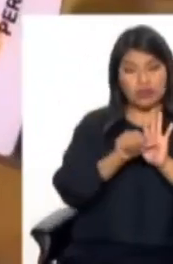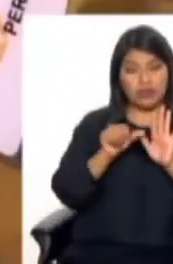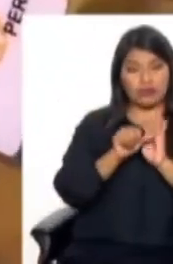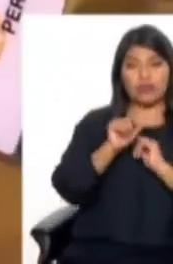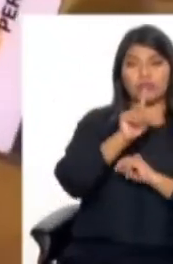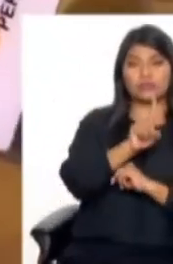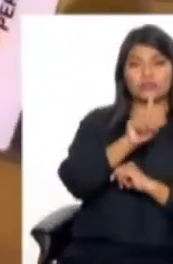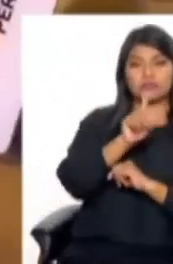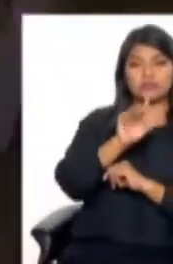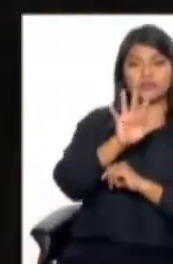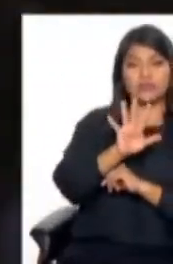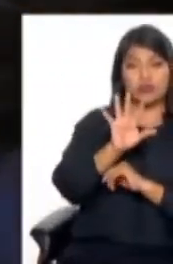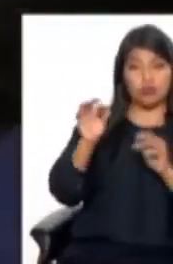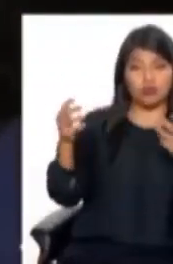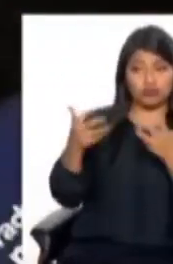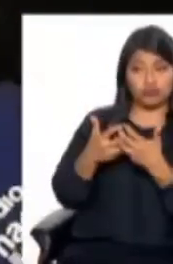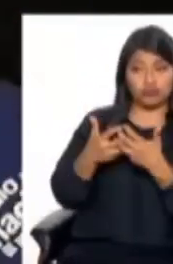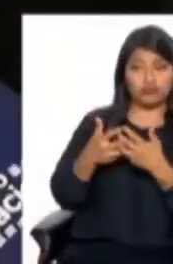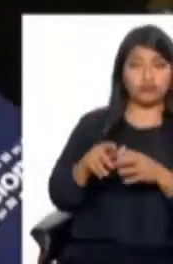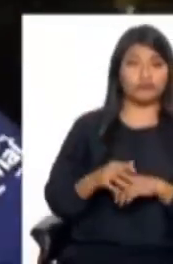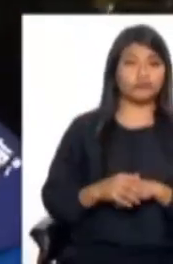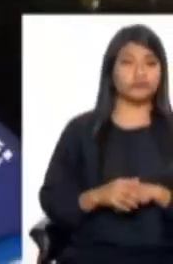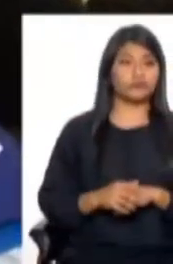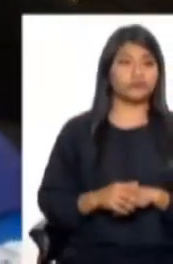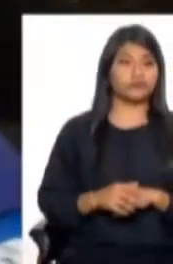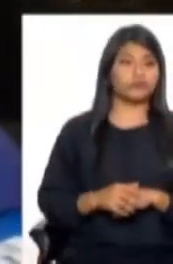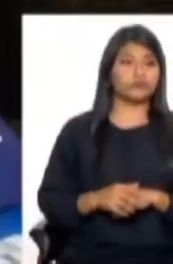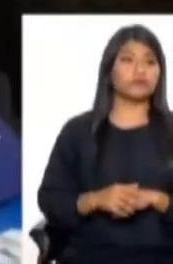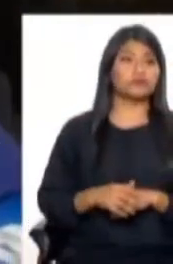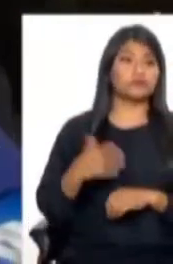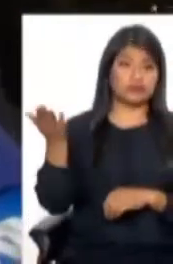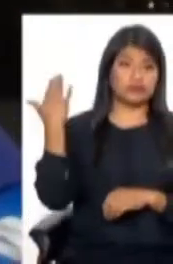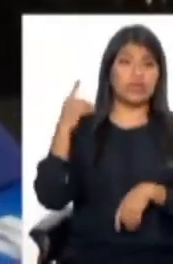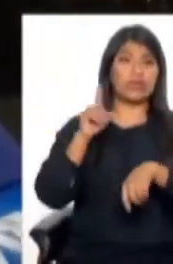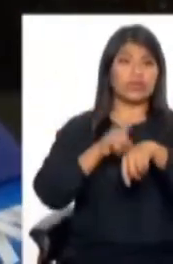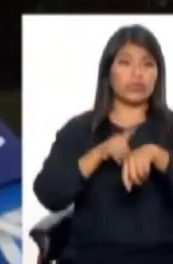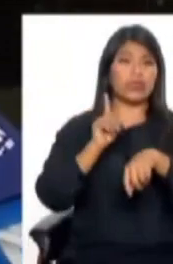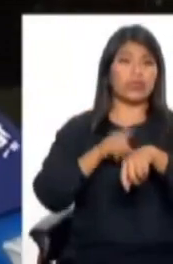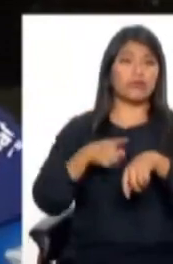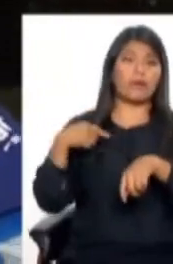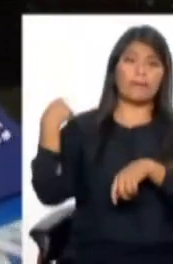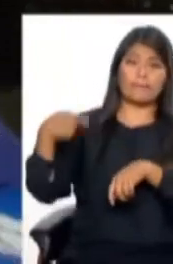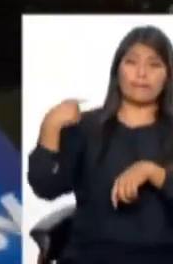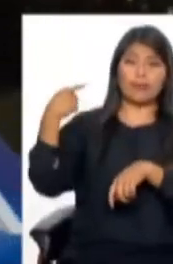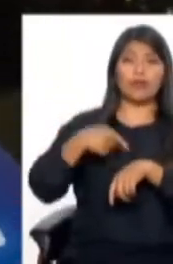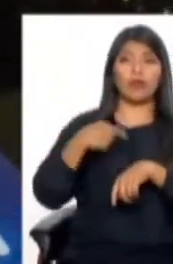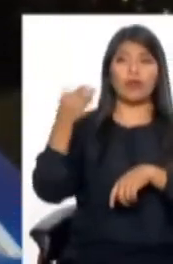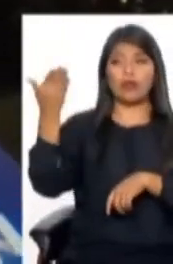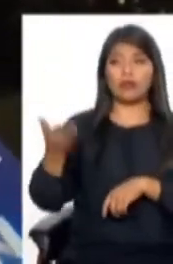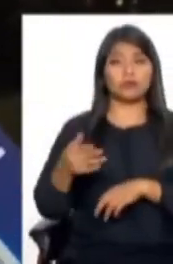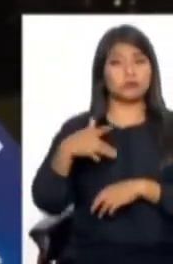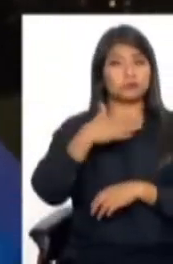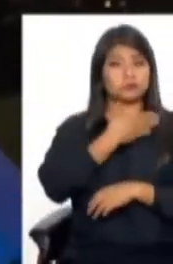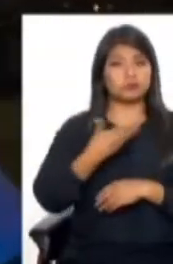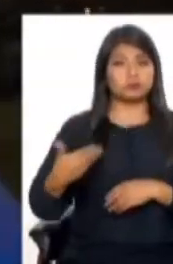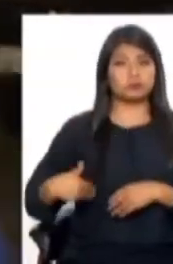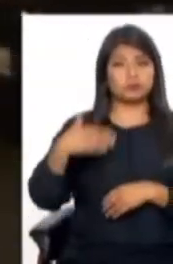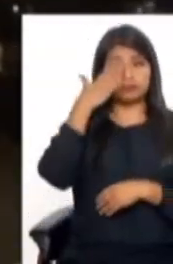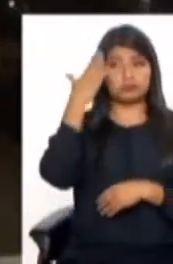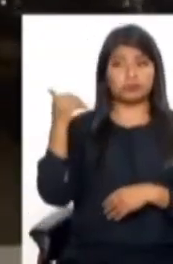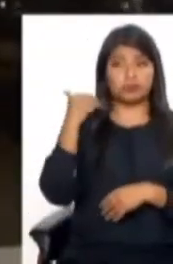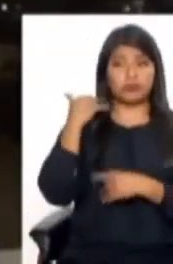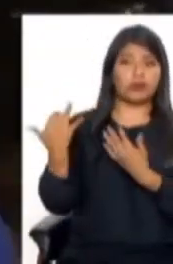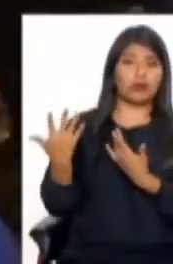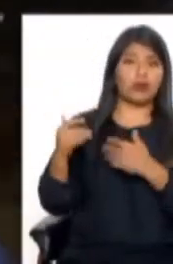de la Constitución. Claro, yo creo que ya ha pasado bastante tiempo de que la presidenta no ha podido representar